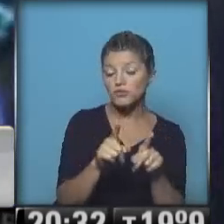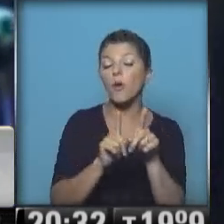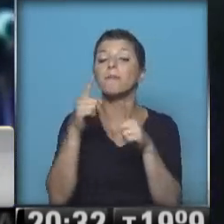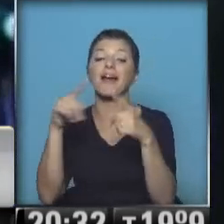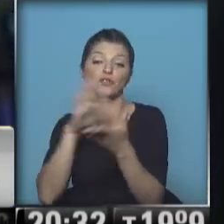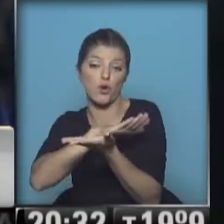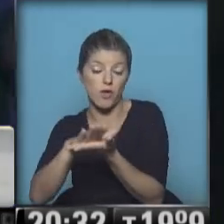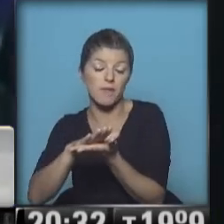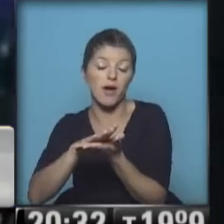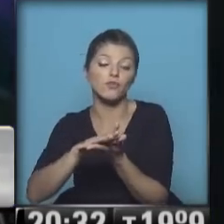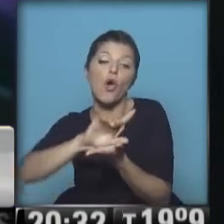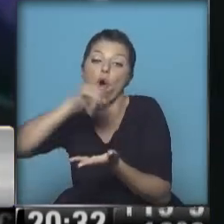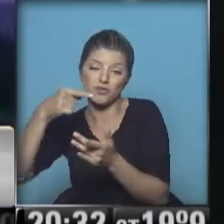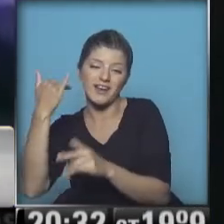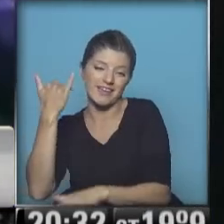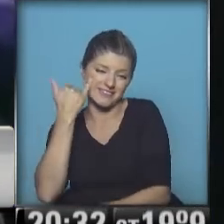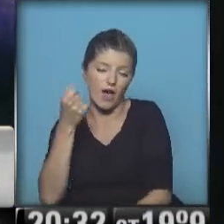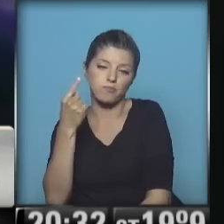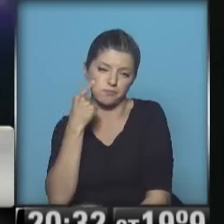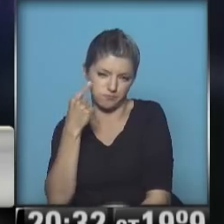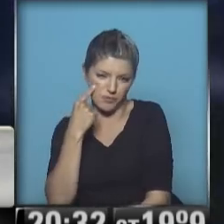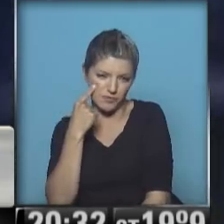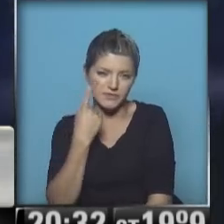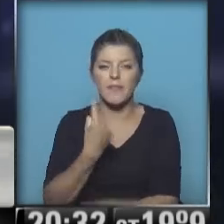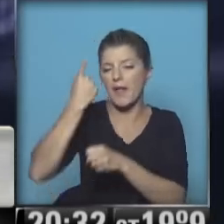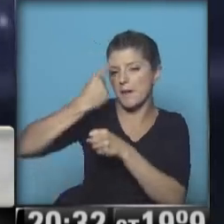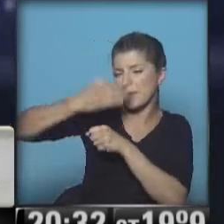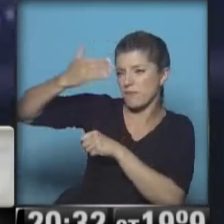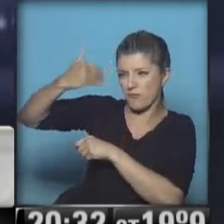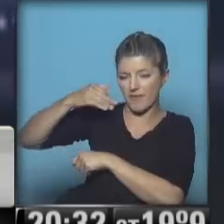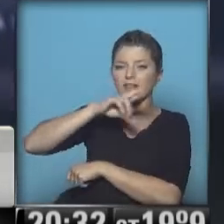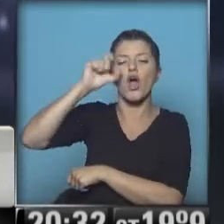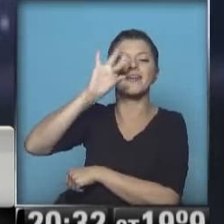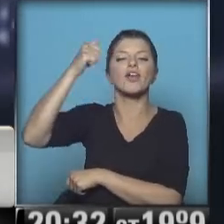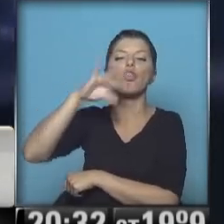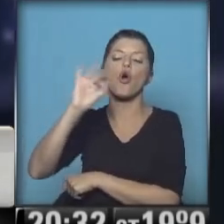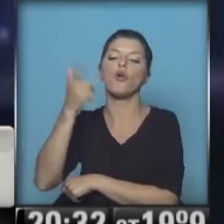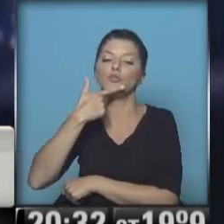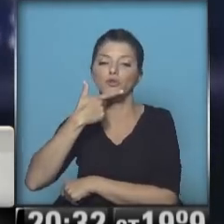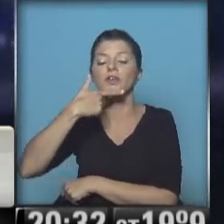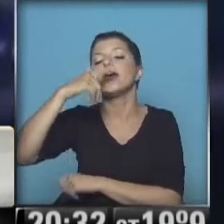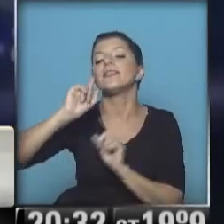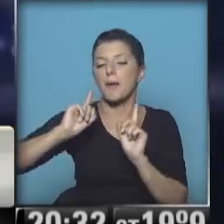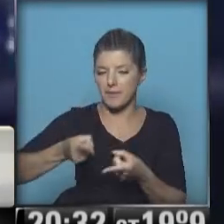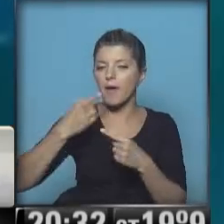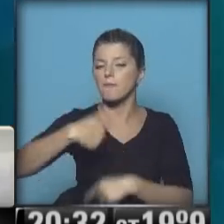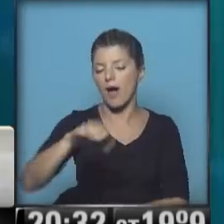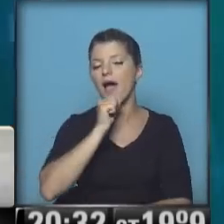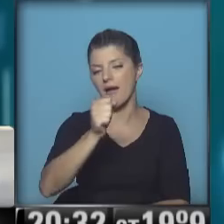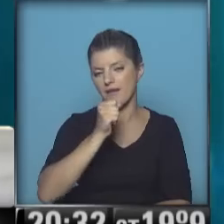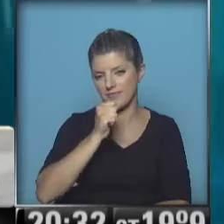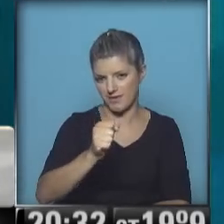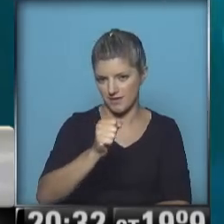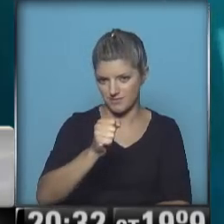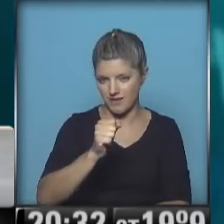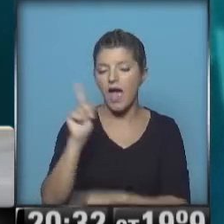serán joyas, promesa de joyas hay de las primeras y viejas épocas y también, por supuesto, los clásicos de siempre, aquellos